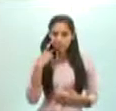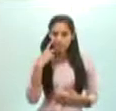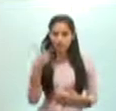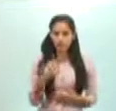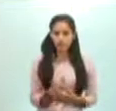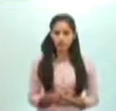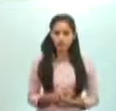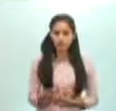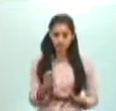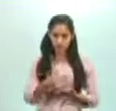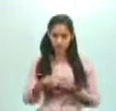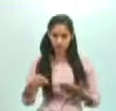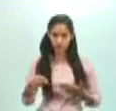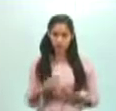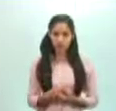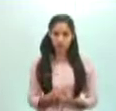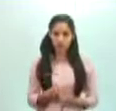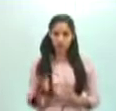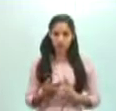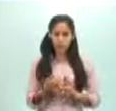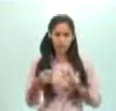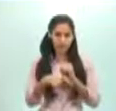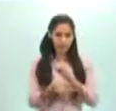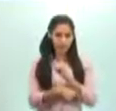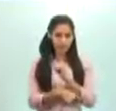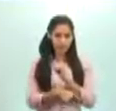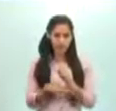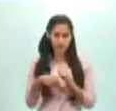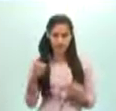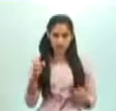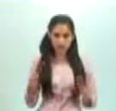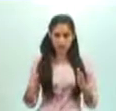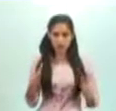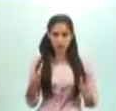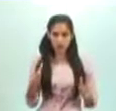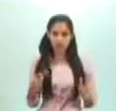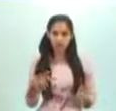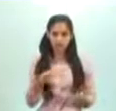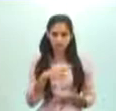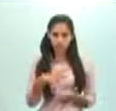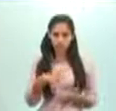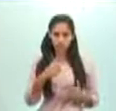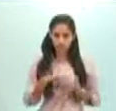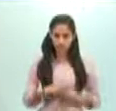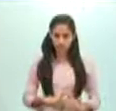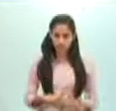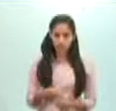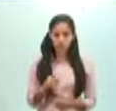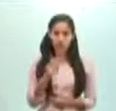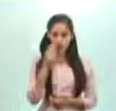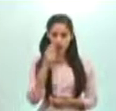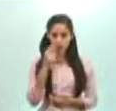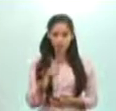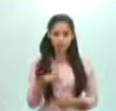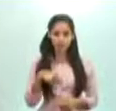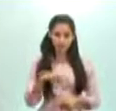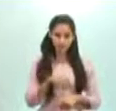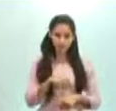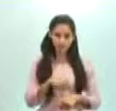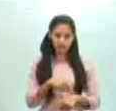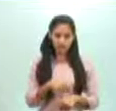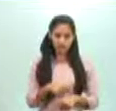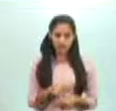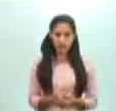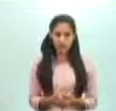de sus letras. Para profundizar en el contexto histórico en el que se desarrolló, pues nos vamos a ubicar en los elementos